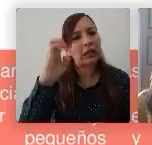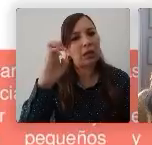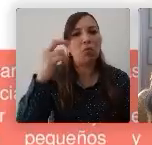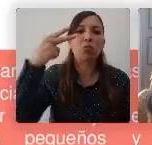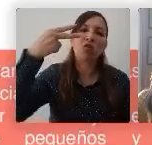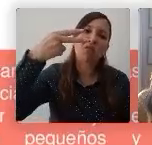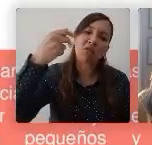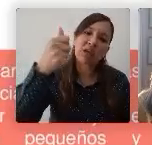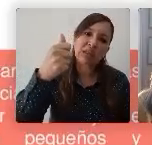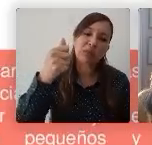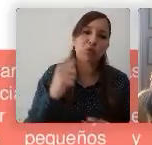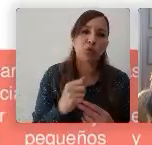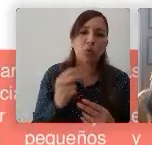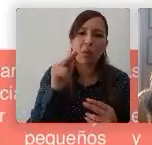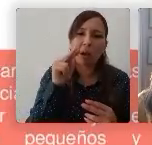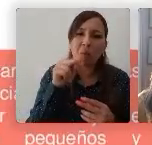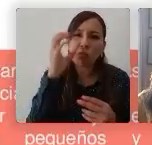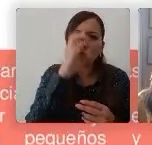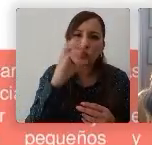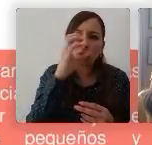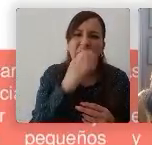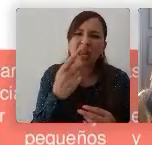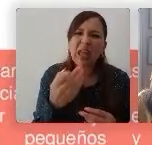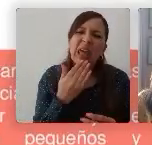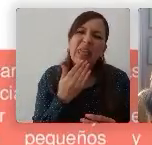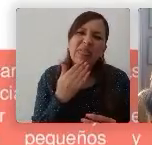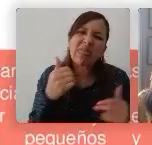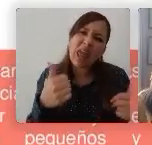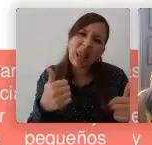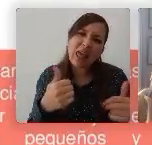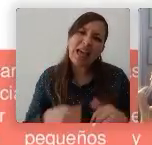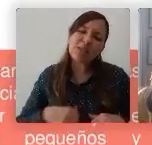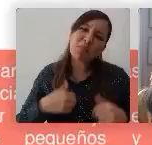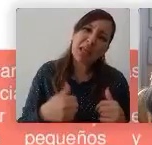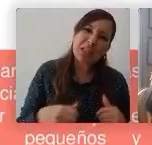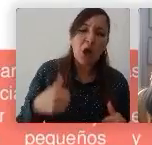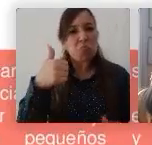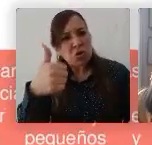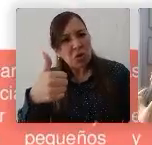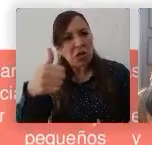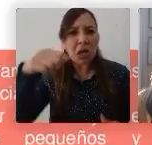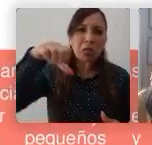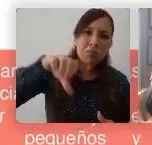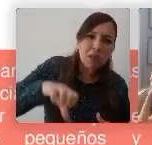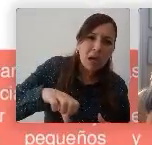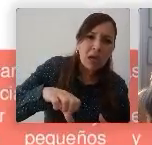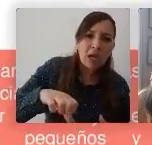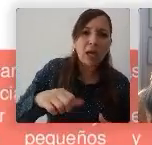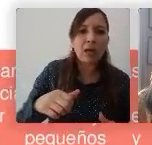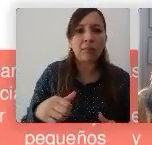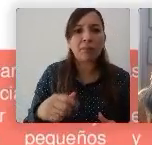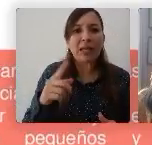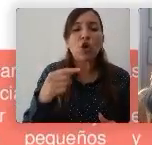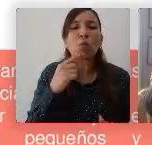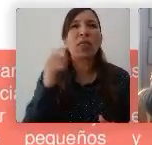detrás entonces es importante también esté ahí no solamente abrir una plataforma sino tener una persona que pueda responder estas dudas